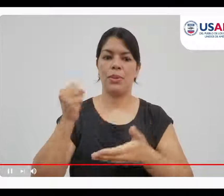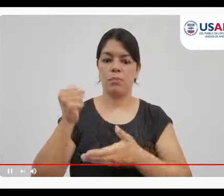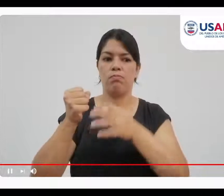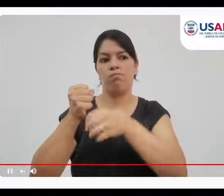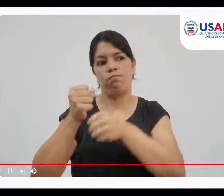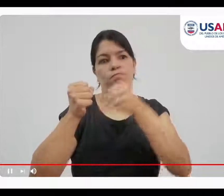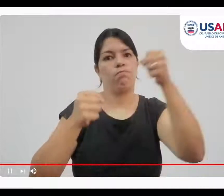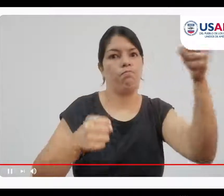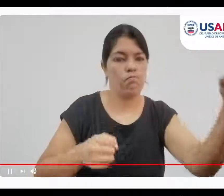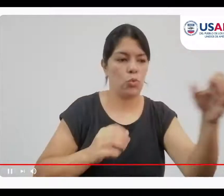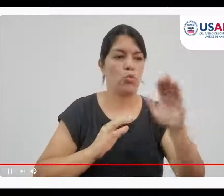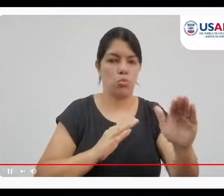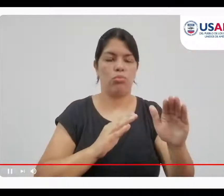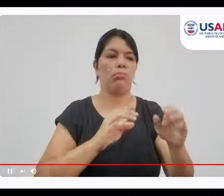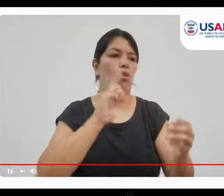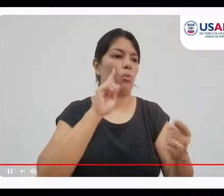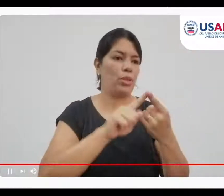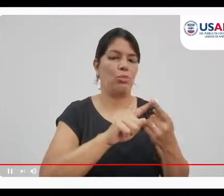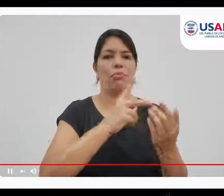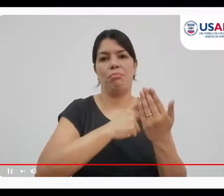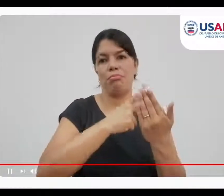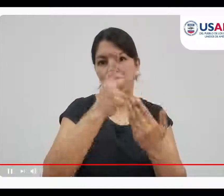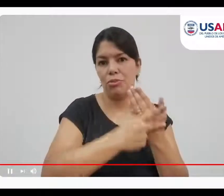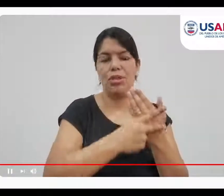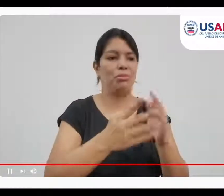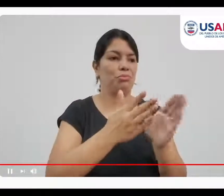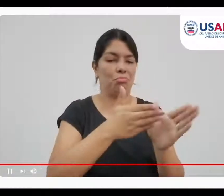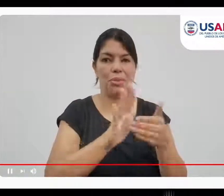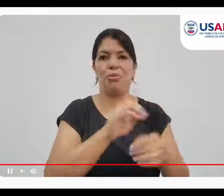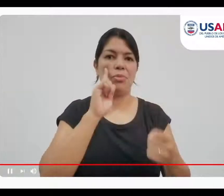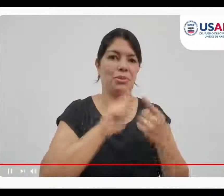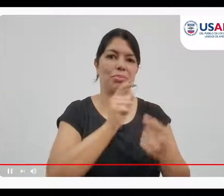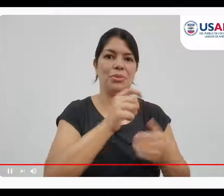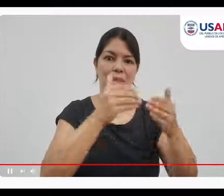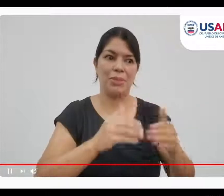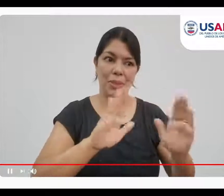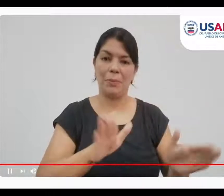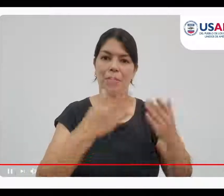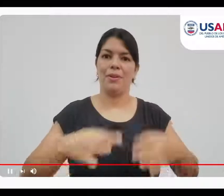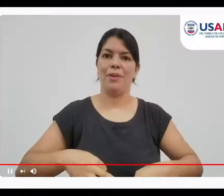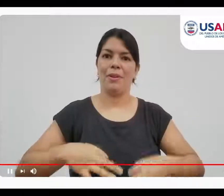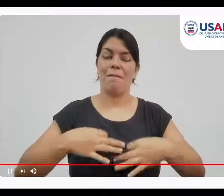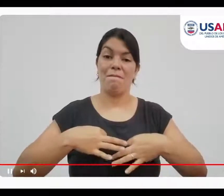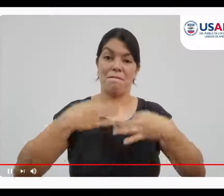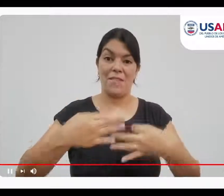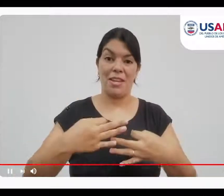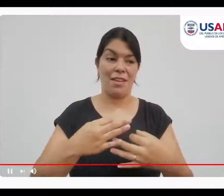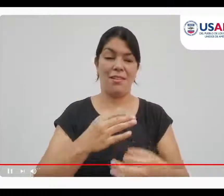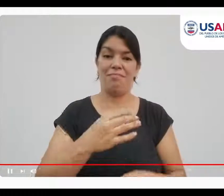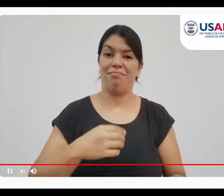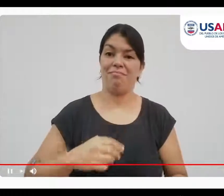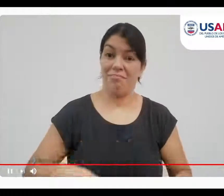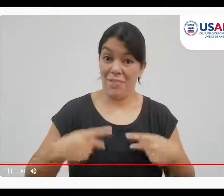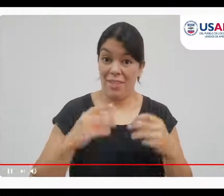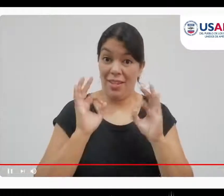para implementar planes, proyectos que vayan dirigidos a la atención y a mejorar la calidad de vida de personas con discapacidad y padres de familia y